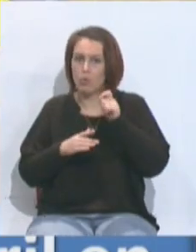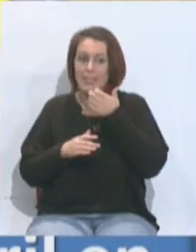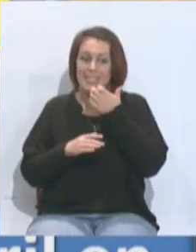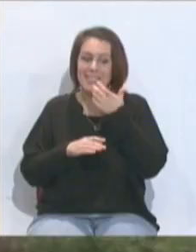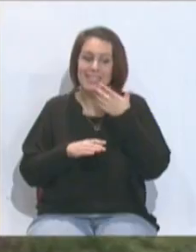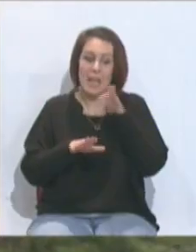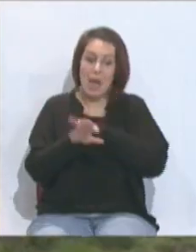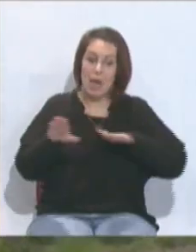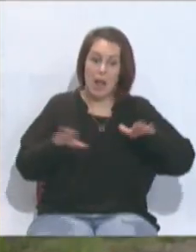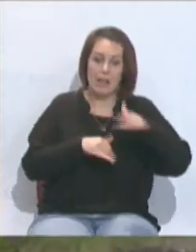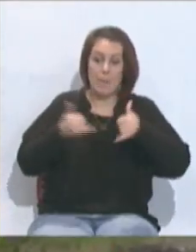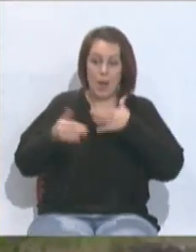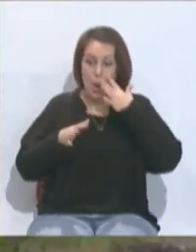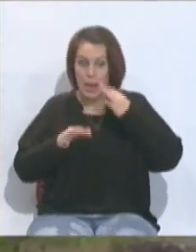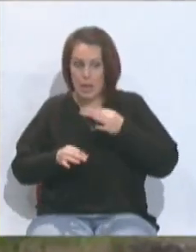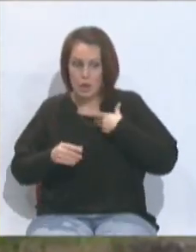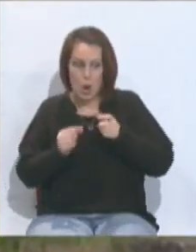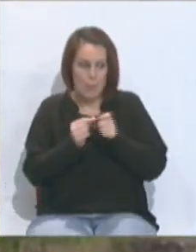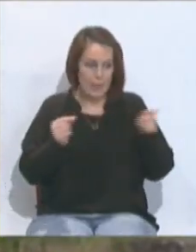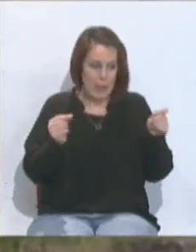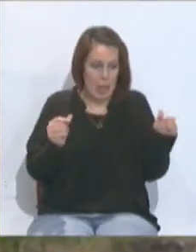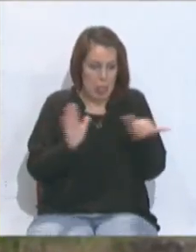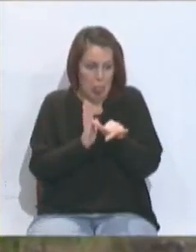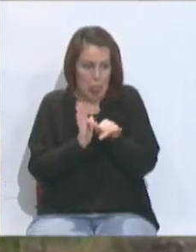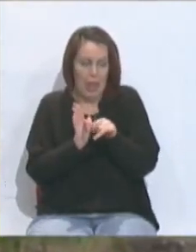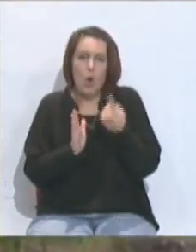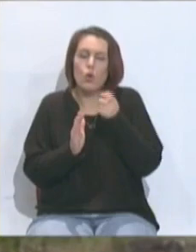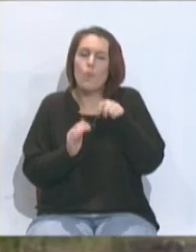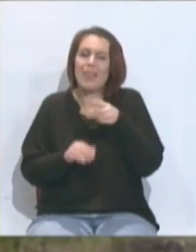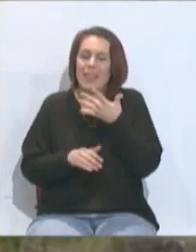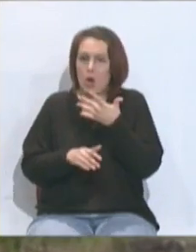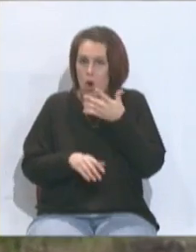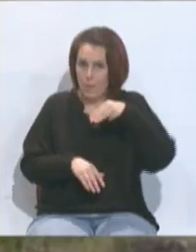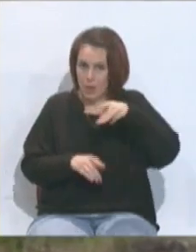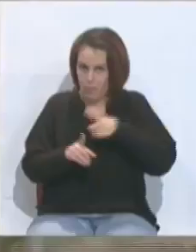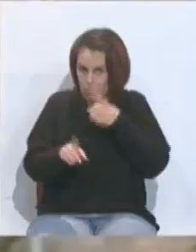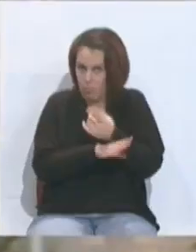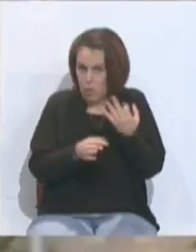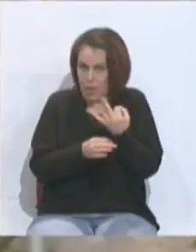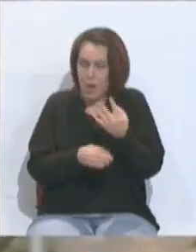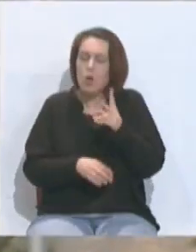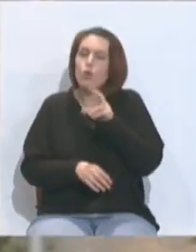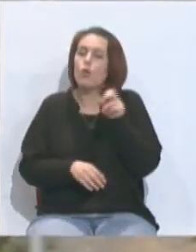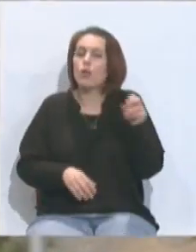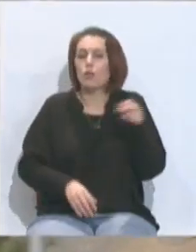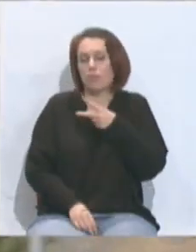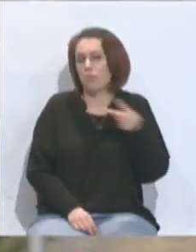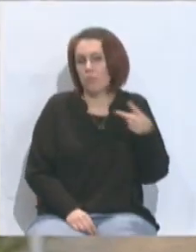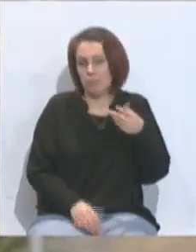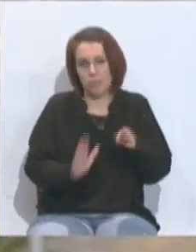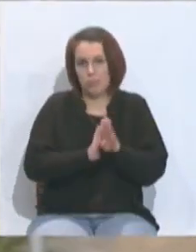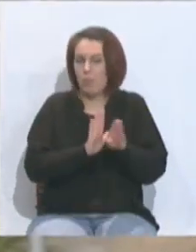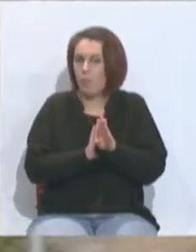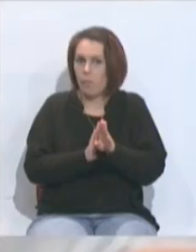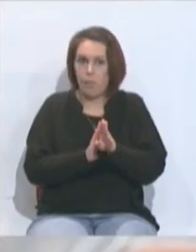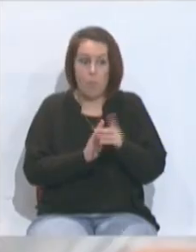peligro a ciclistas sin dejar la separación mínima obligatoria de 1,5 metros, manteniendo la cuantía de 200 euros.